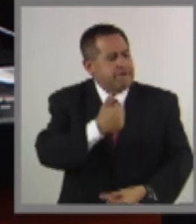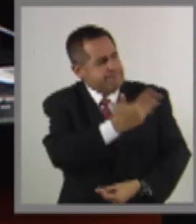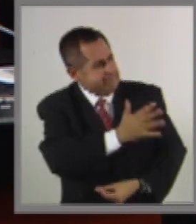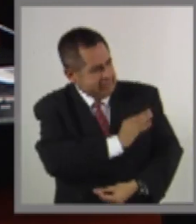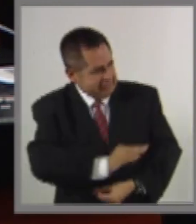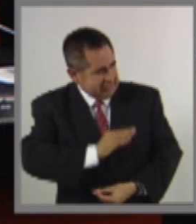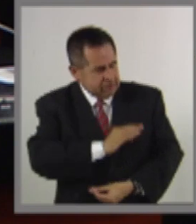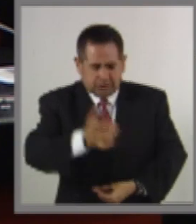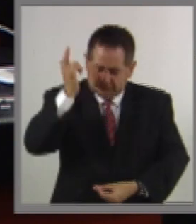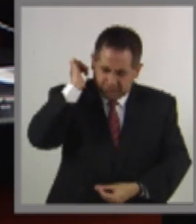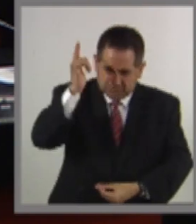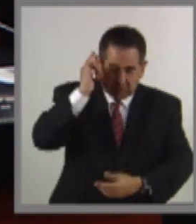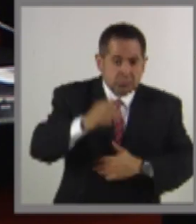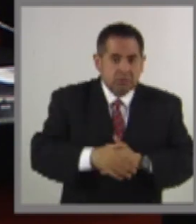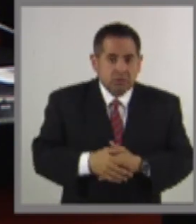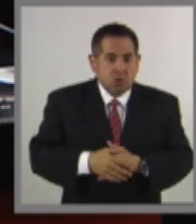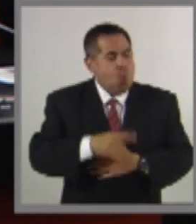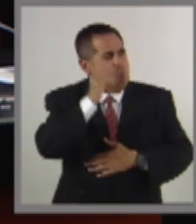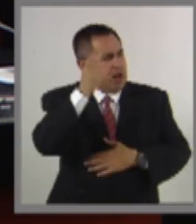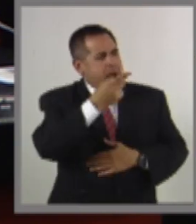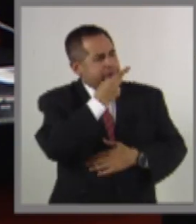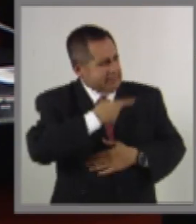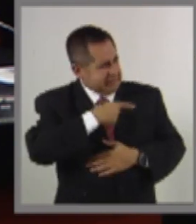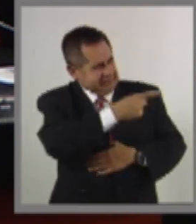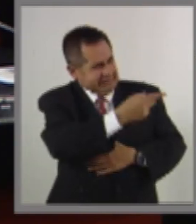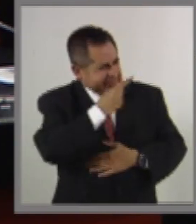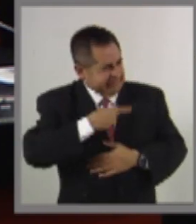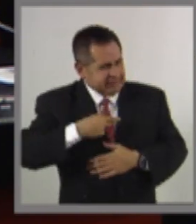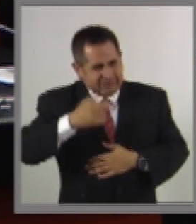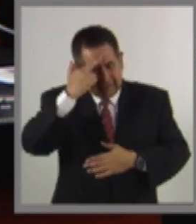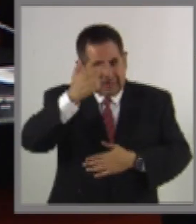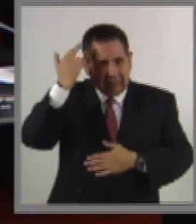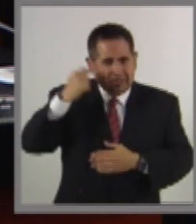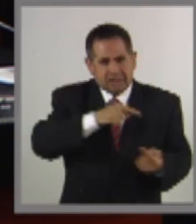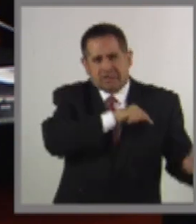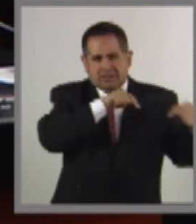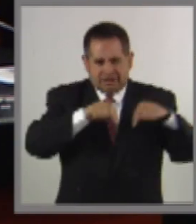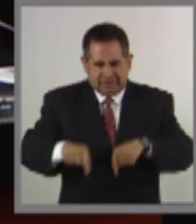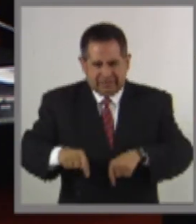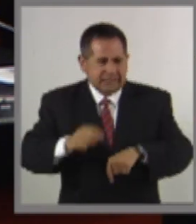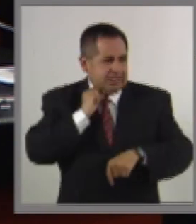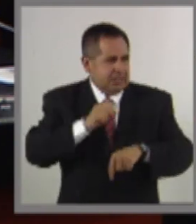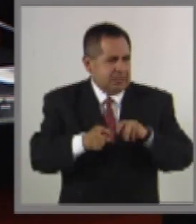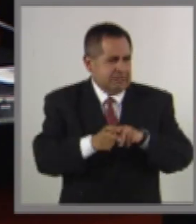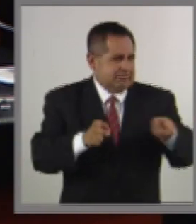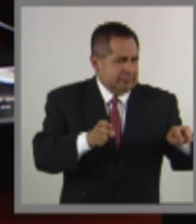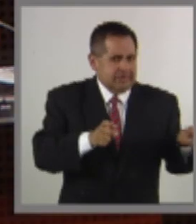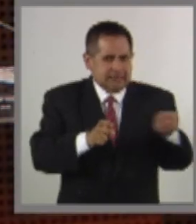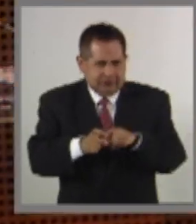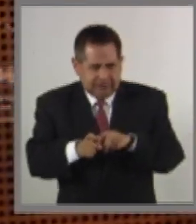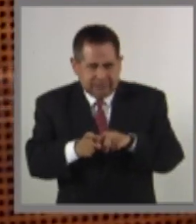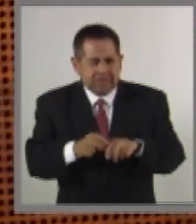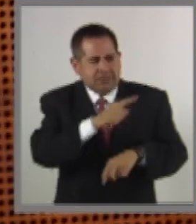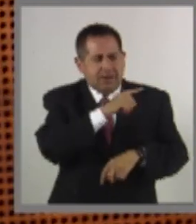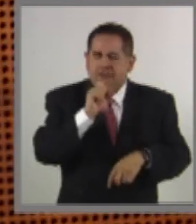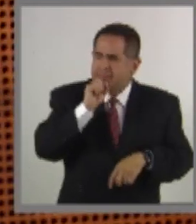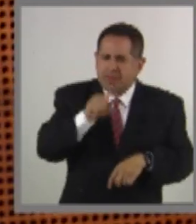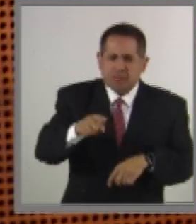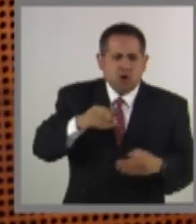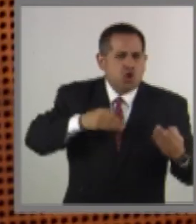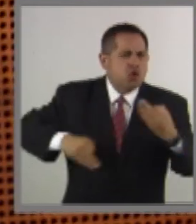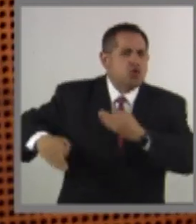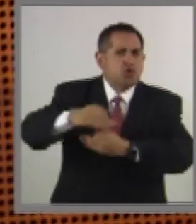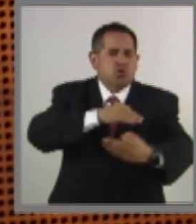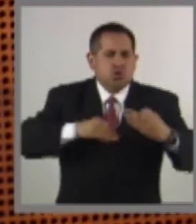enhorabuena. Y como una vez nos dijiste, Miguel, cuando regresaste aquí al Senado después de un momento difícil, también todos los que estamos